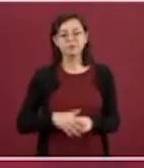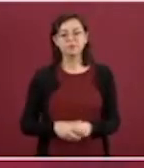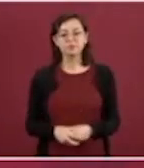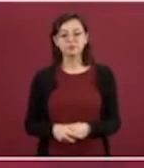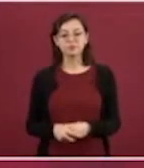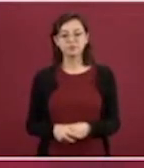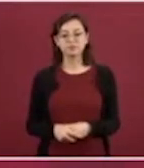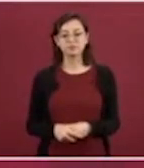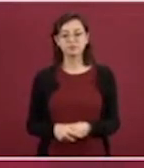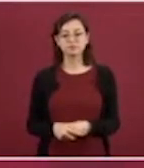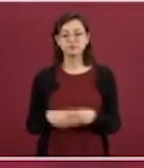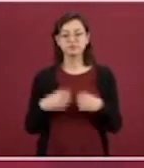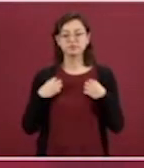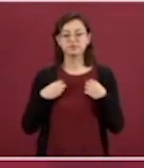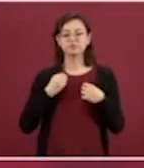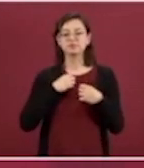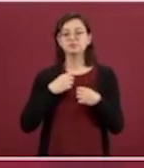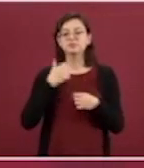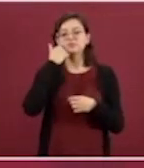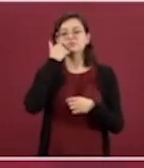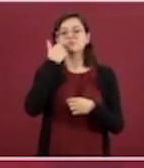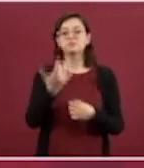quiero agradecer a todos los legisladores